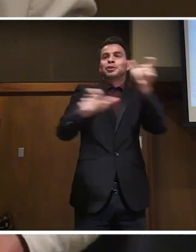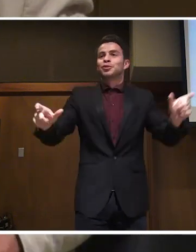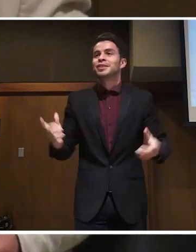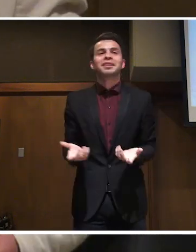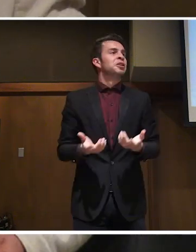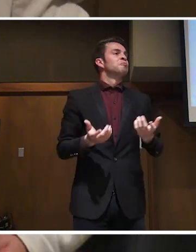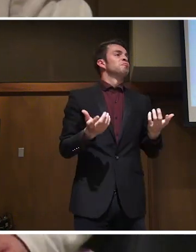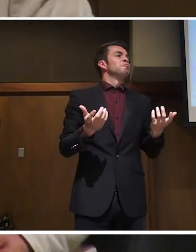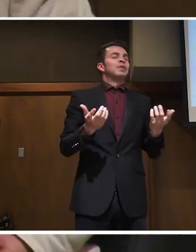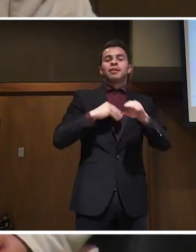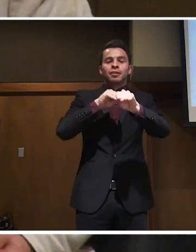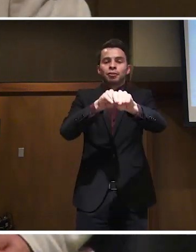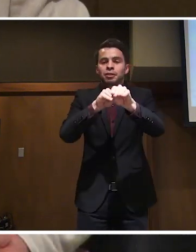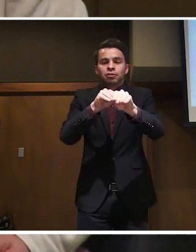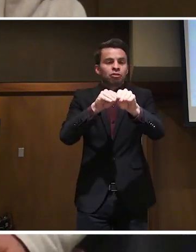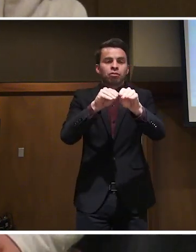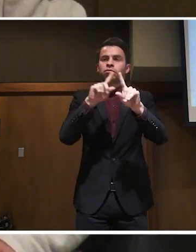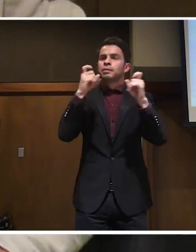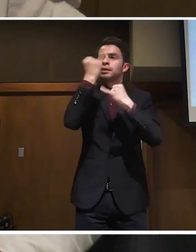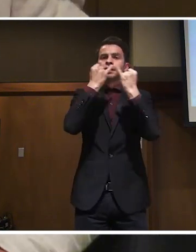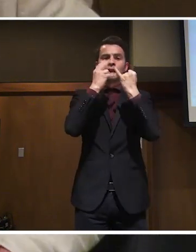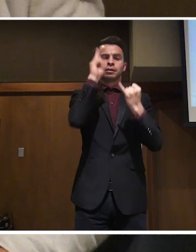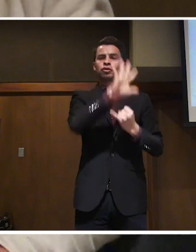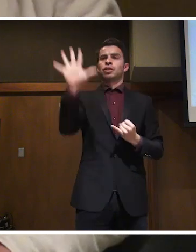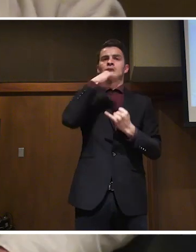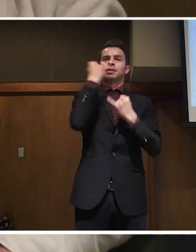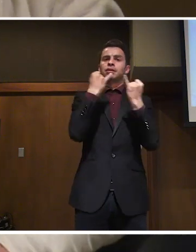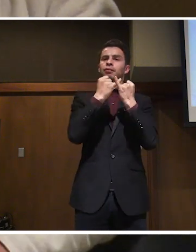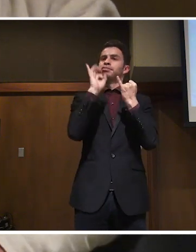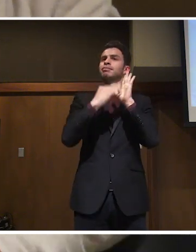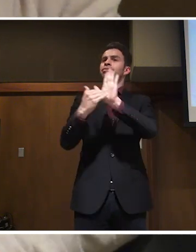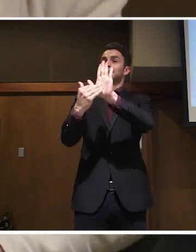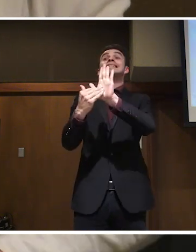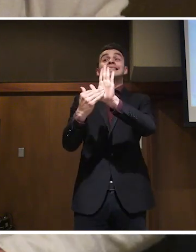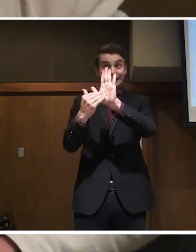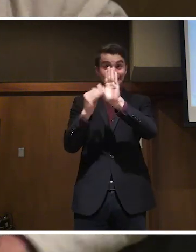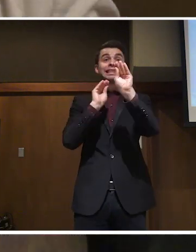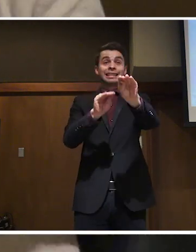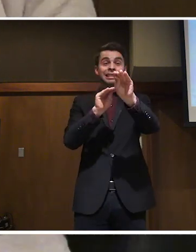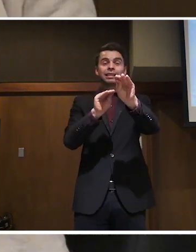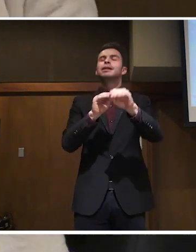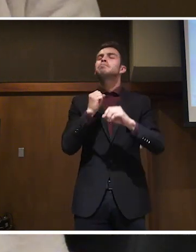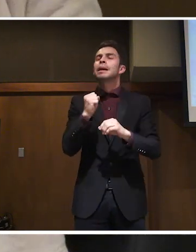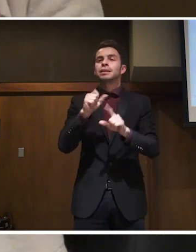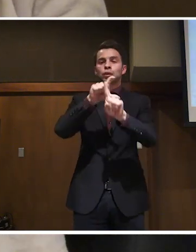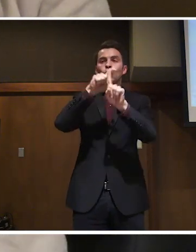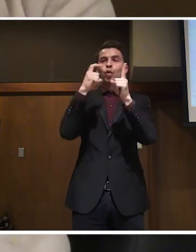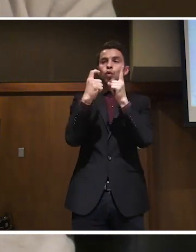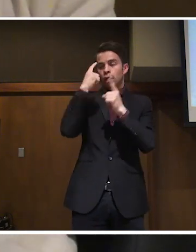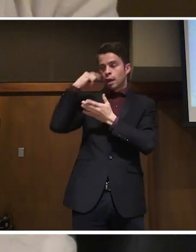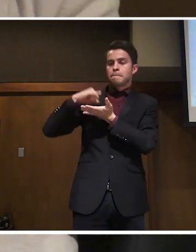si se quiere, formación de identidad nacional, sino también para el cambio cultural. Yo